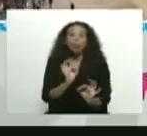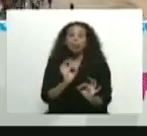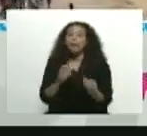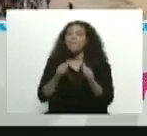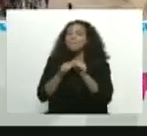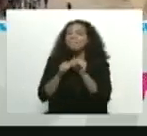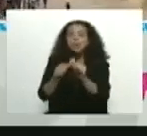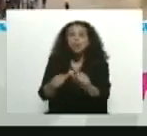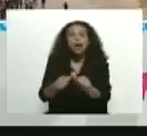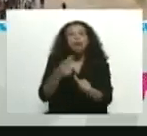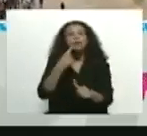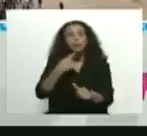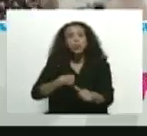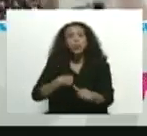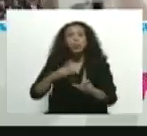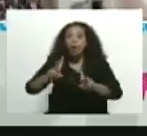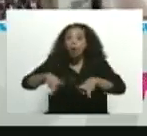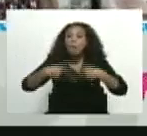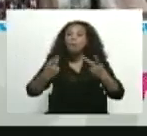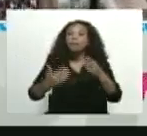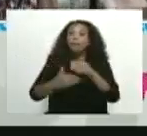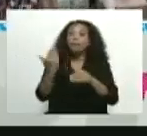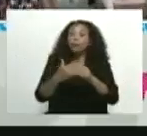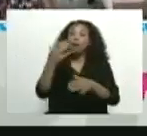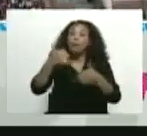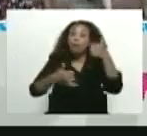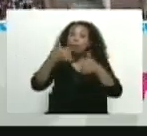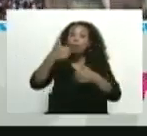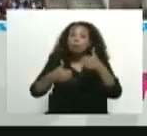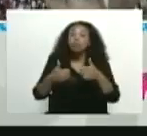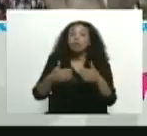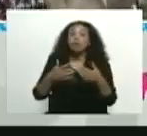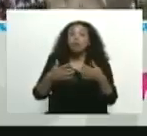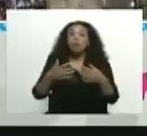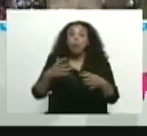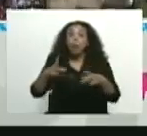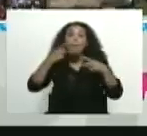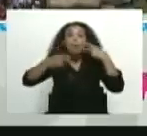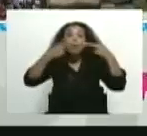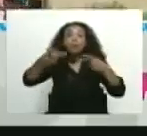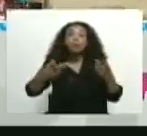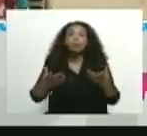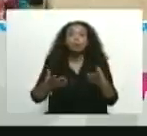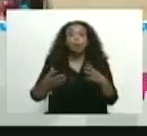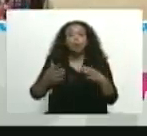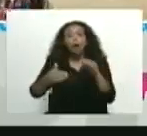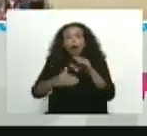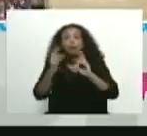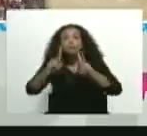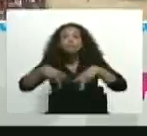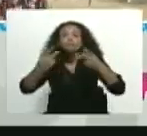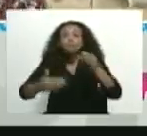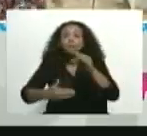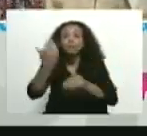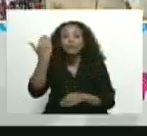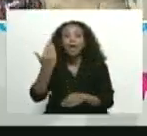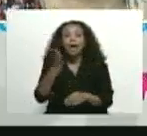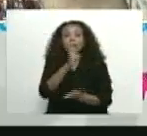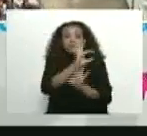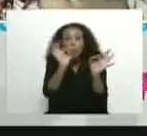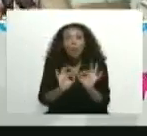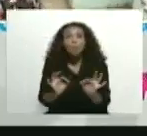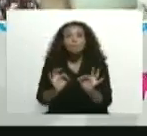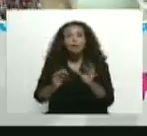Usted nos ha dicho, es momento de renovar los métodos políticos. Bueno, nuestra revolución ha venido encontrando en esta etapa de renacimiento político